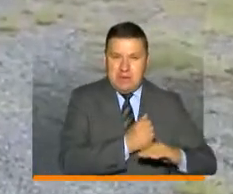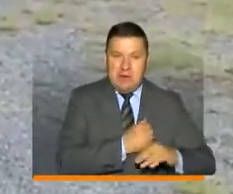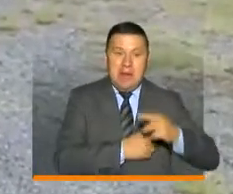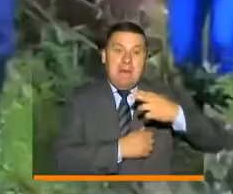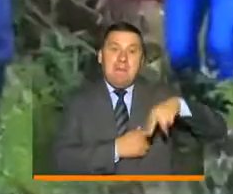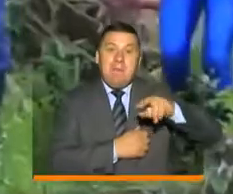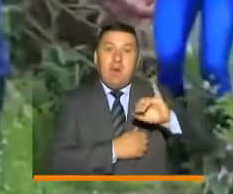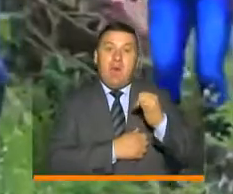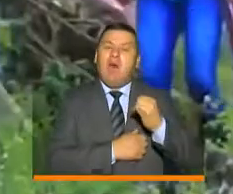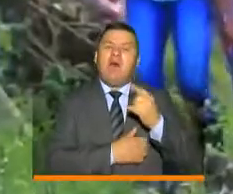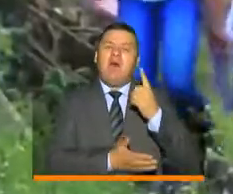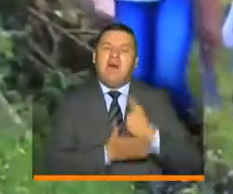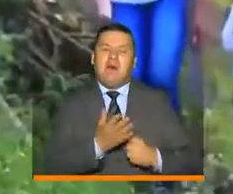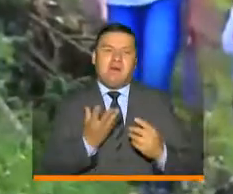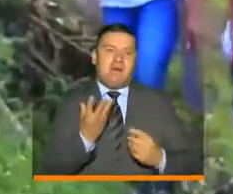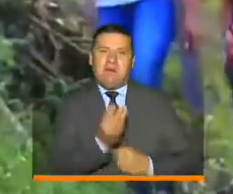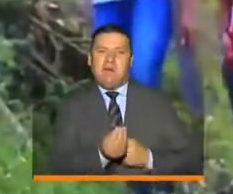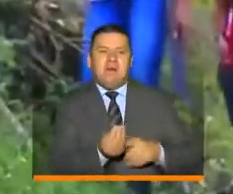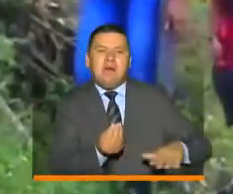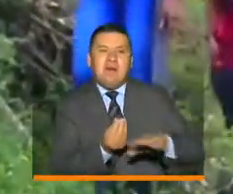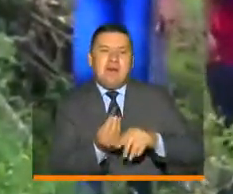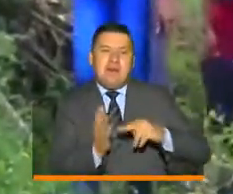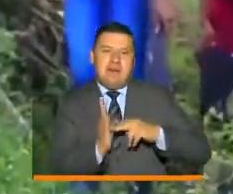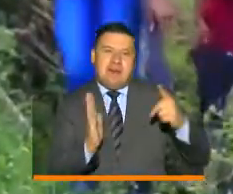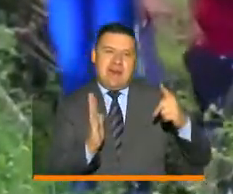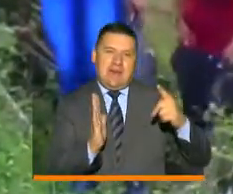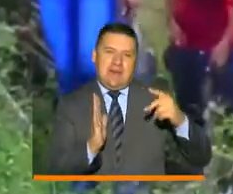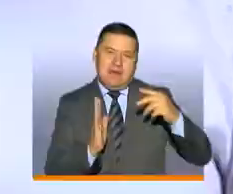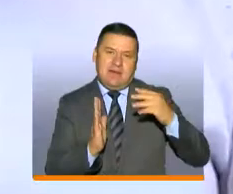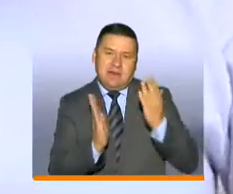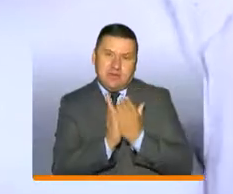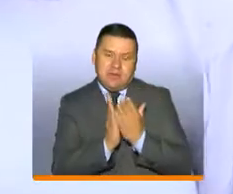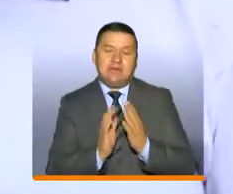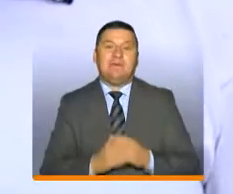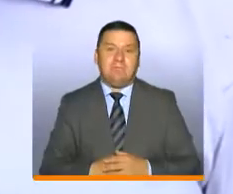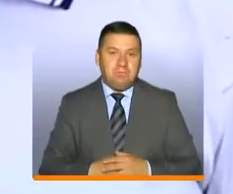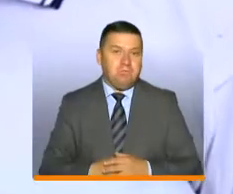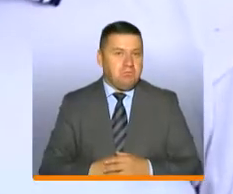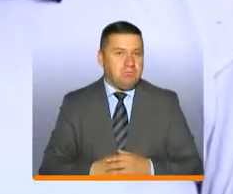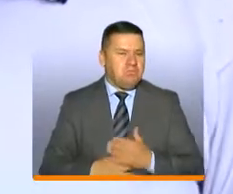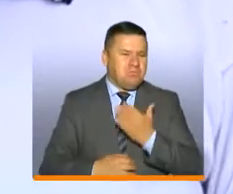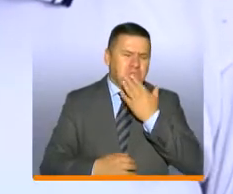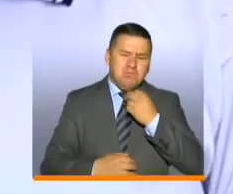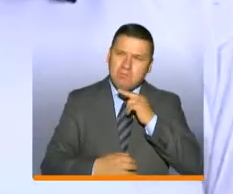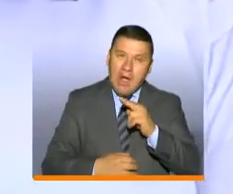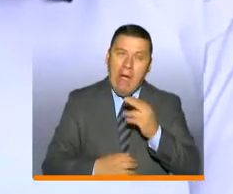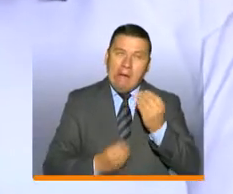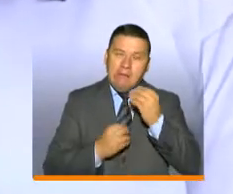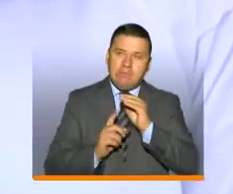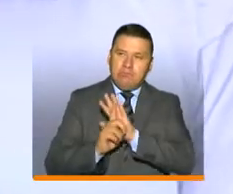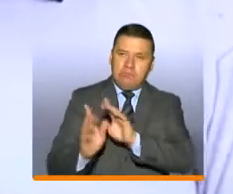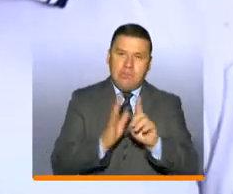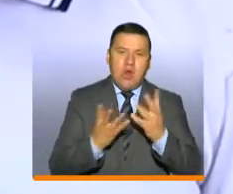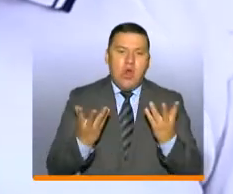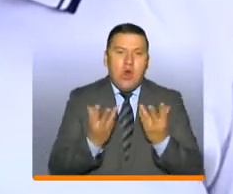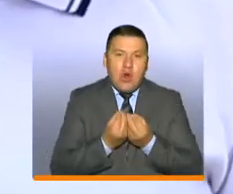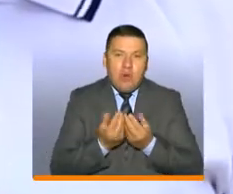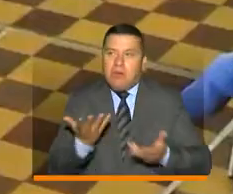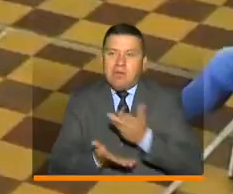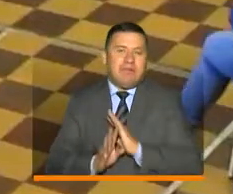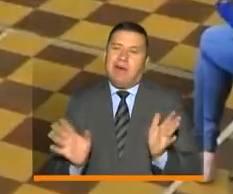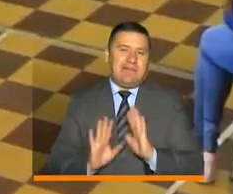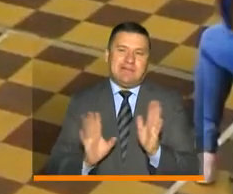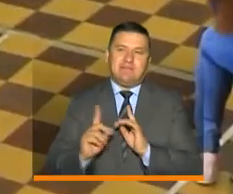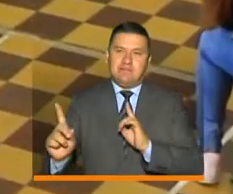los miércoles y jueves vienen a las áreas técnicas de la especialidad. Mantener siempre las distancias, las dinámicas grupales que ya no se pueden